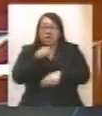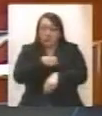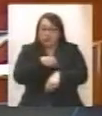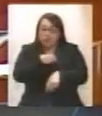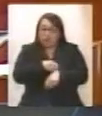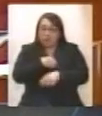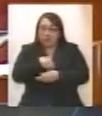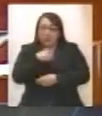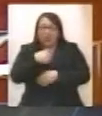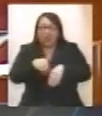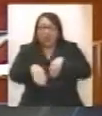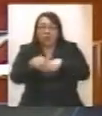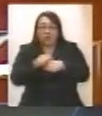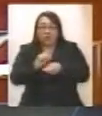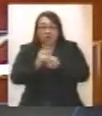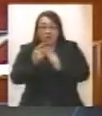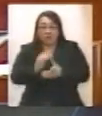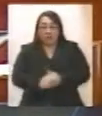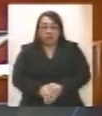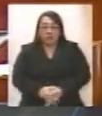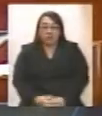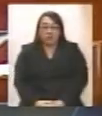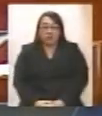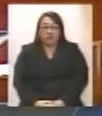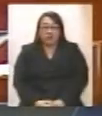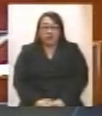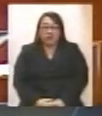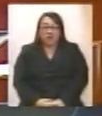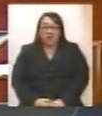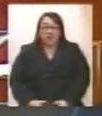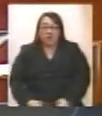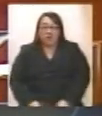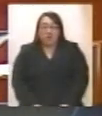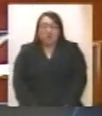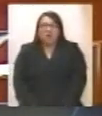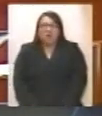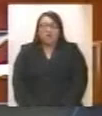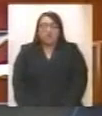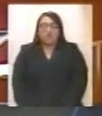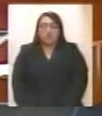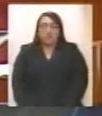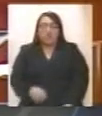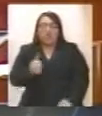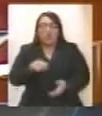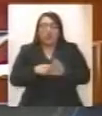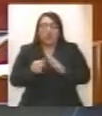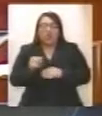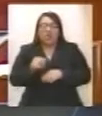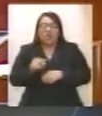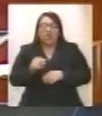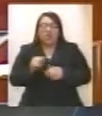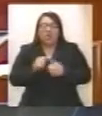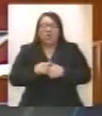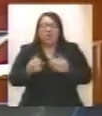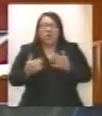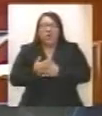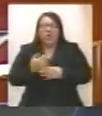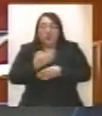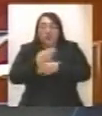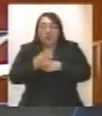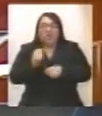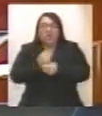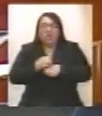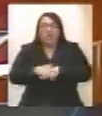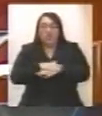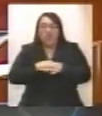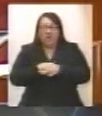momento transitando la reforma, que en buena cuenta significa la elaboración de nuevos instrumentos de